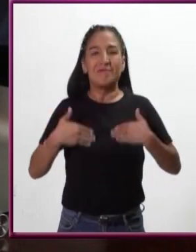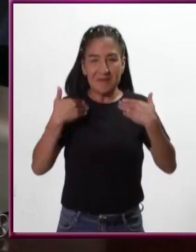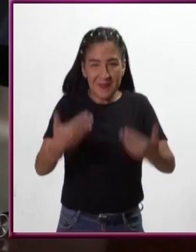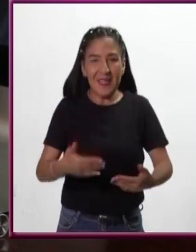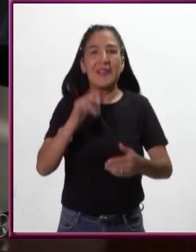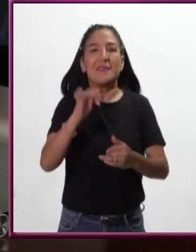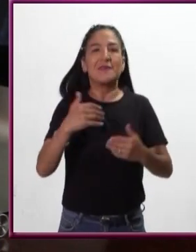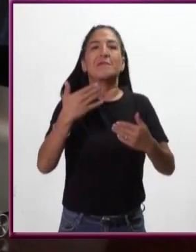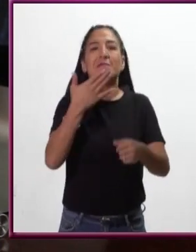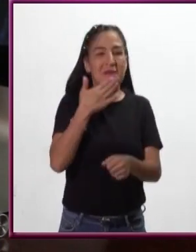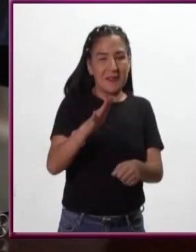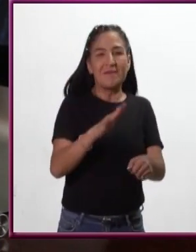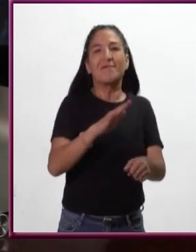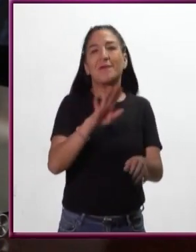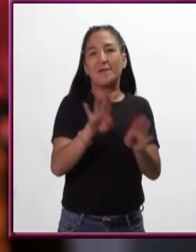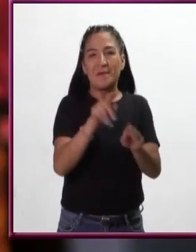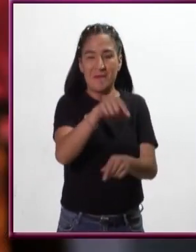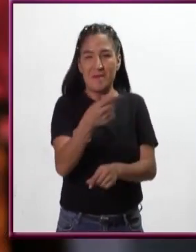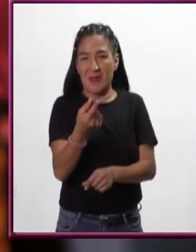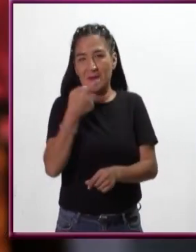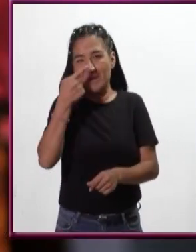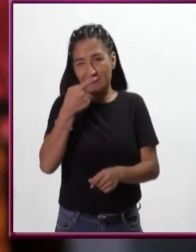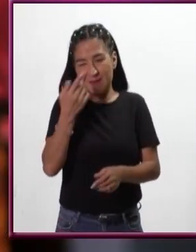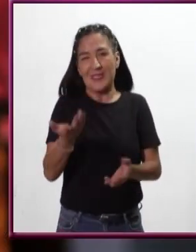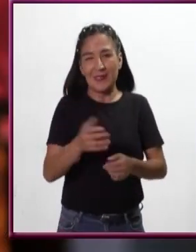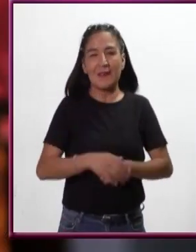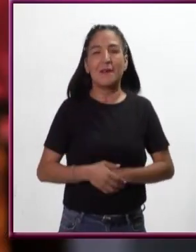y más cuantificado. Wow.